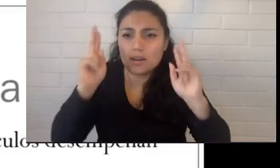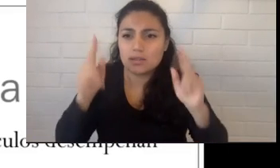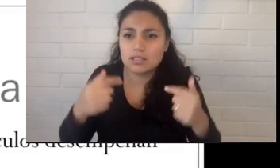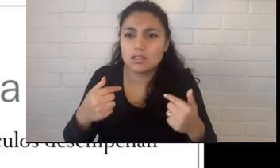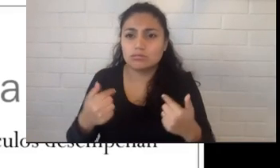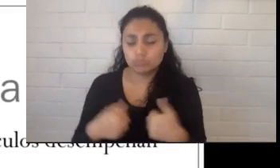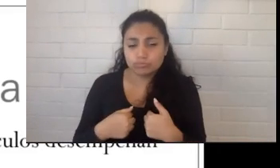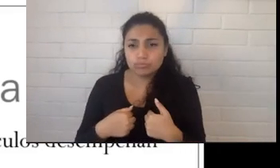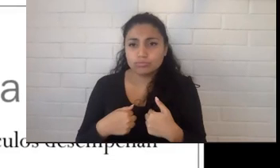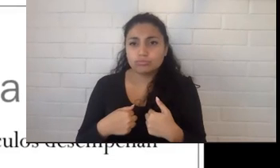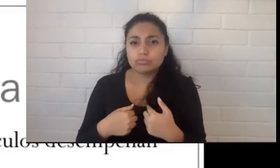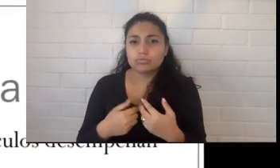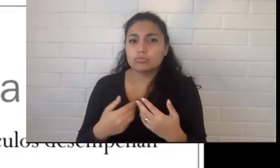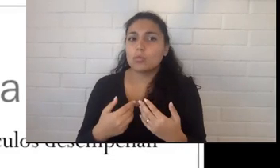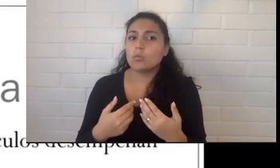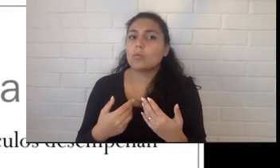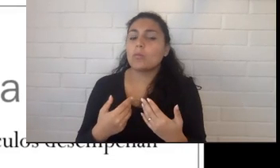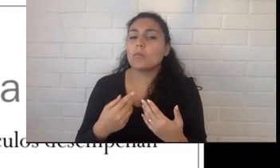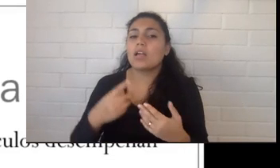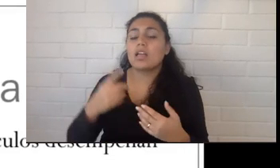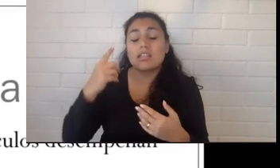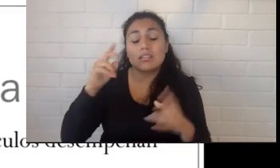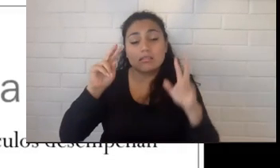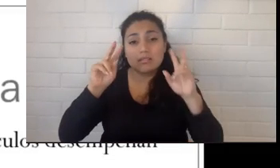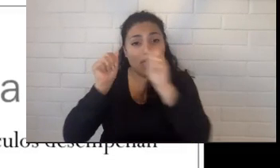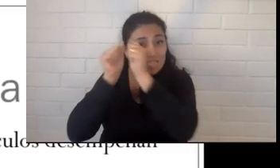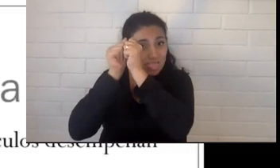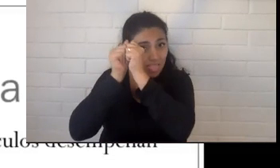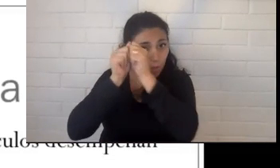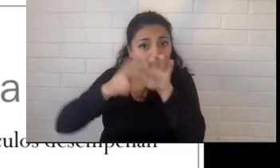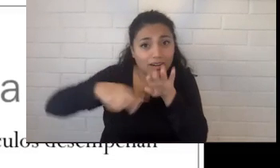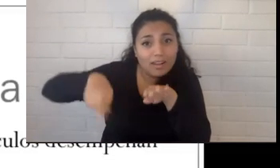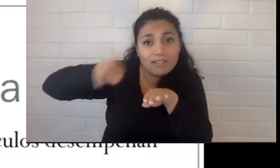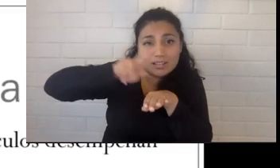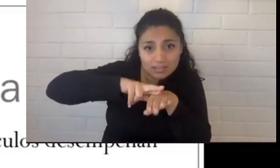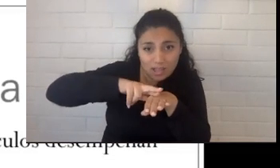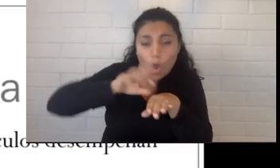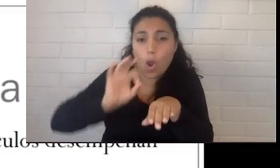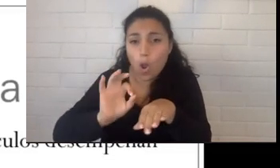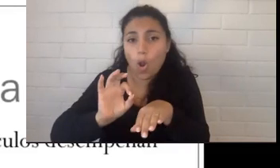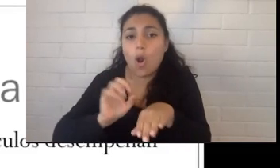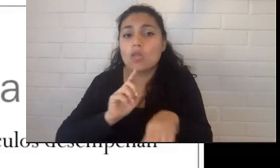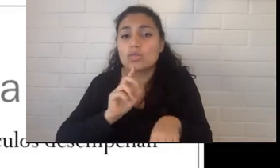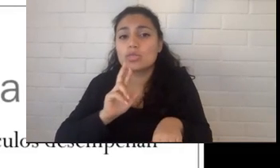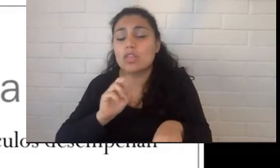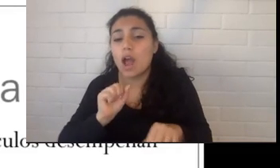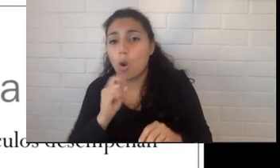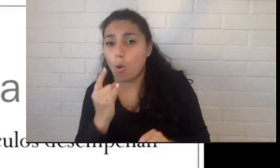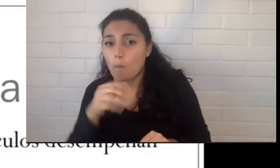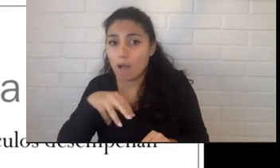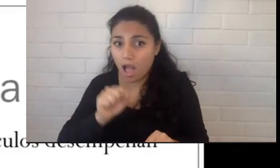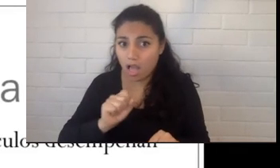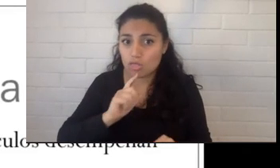como tratante en el área de la neurorehabilitación o rehabilitación traumatológica, poder determinar si el